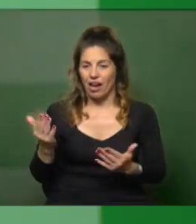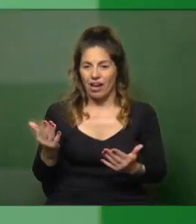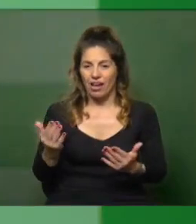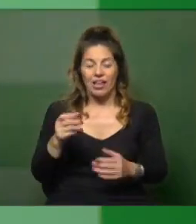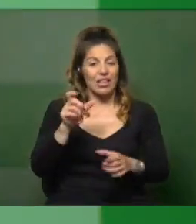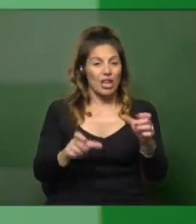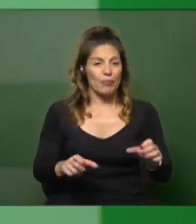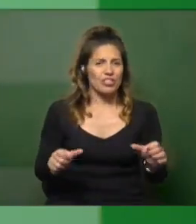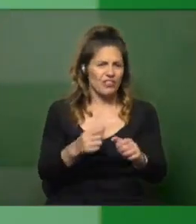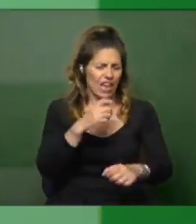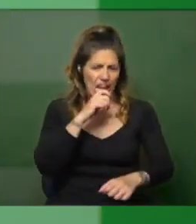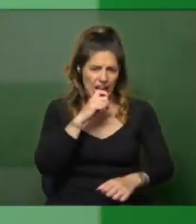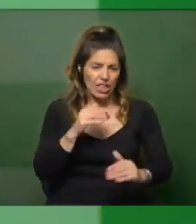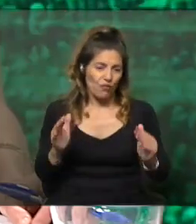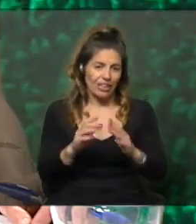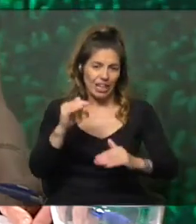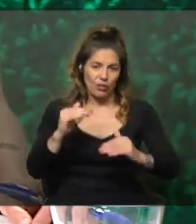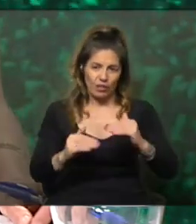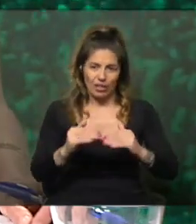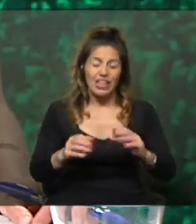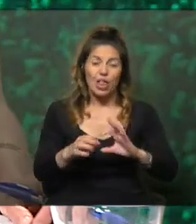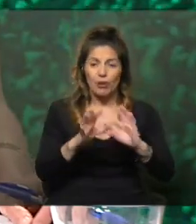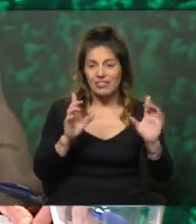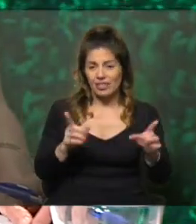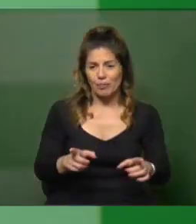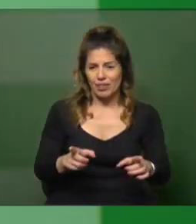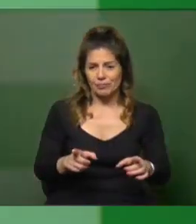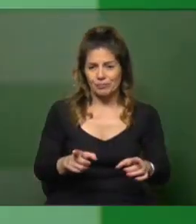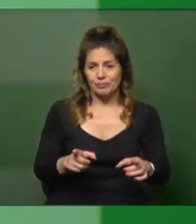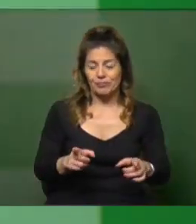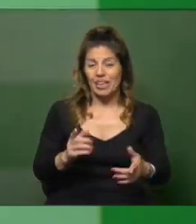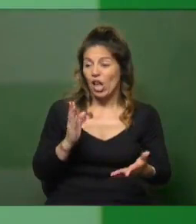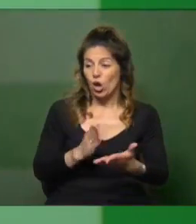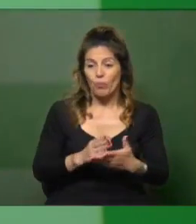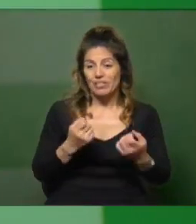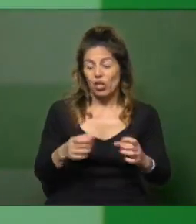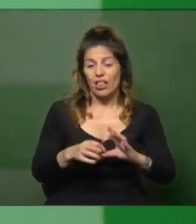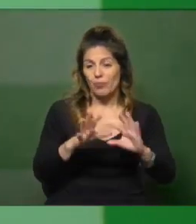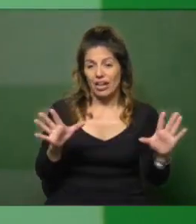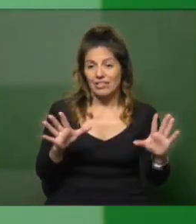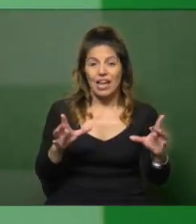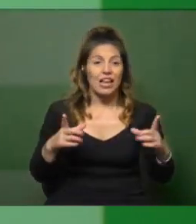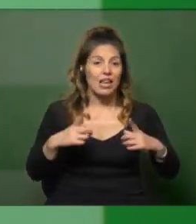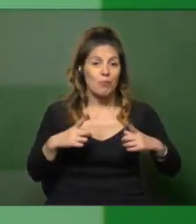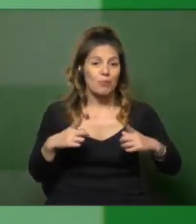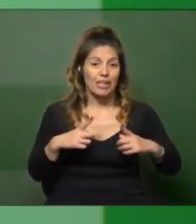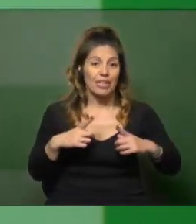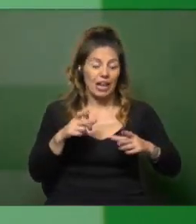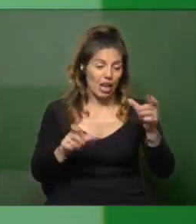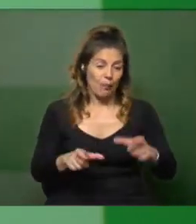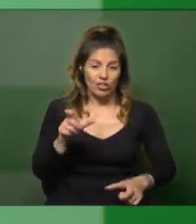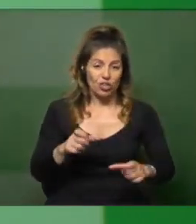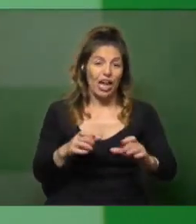gente hace bien enojarse frente que afecta la democracia tamb y al final es es el golpe se lo da la democracia pues la gente espera democracia